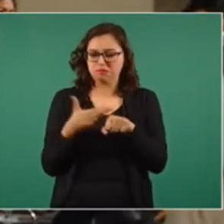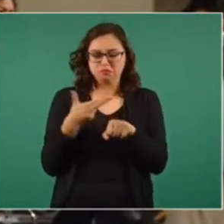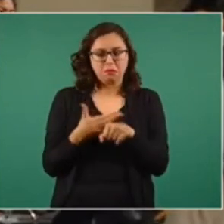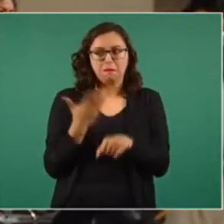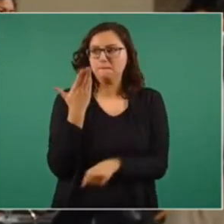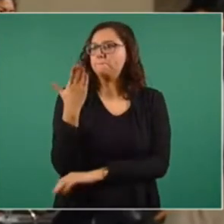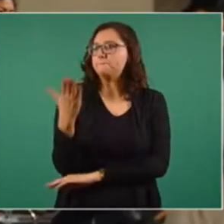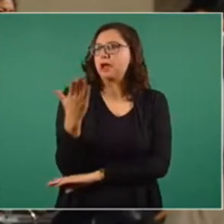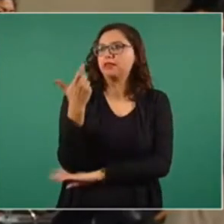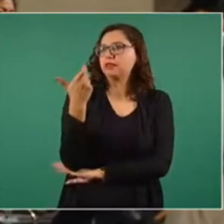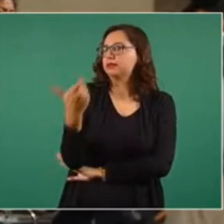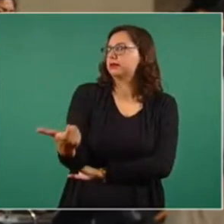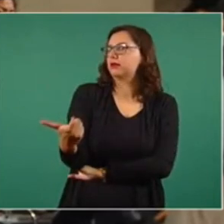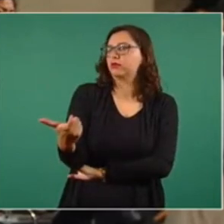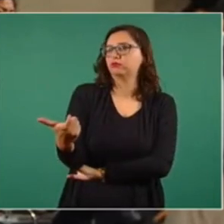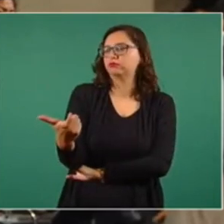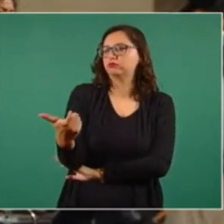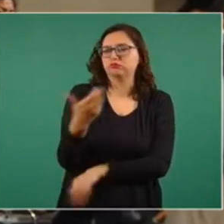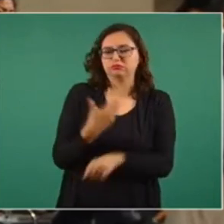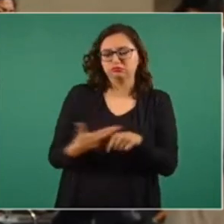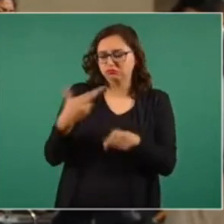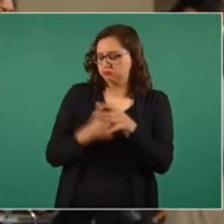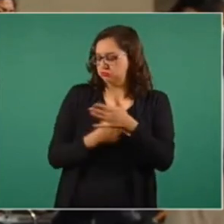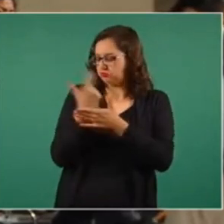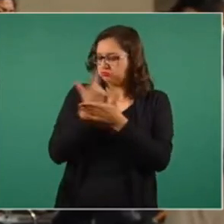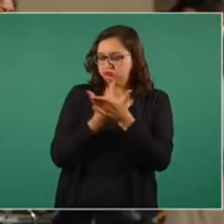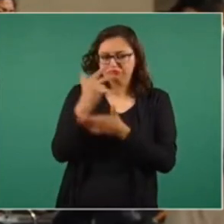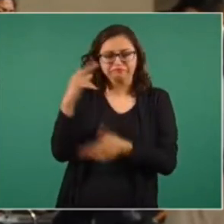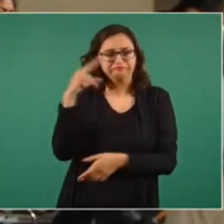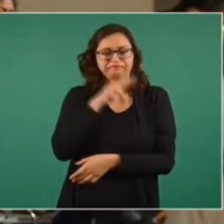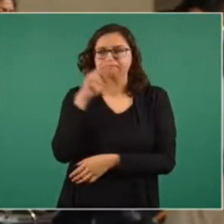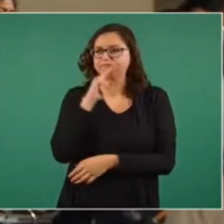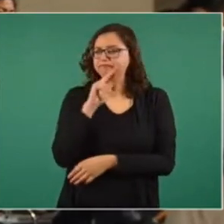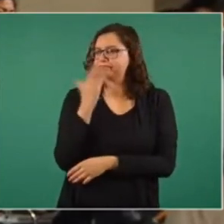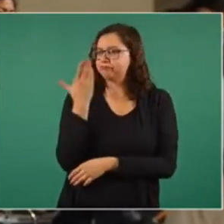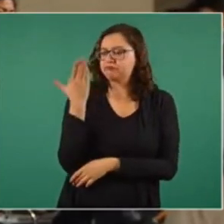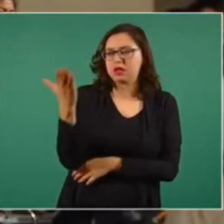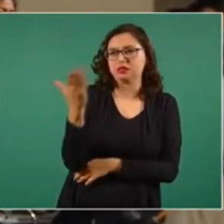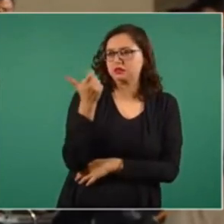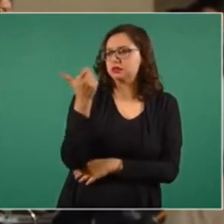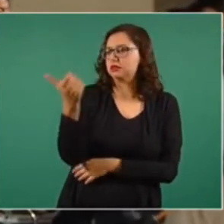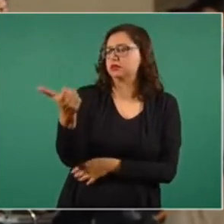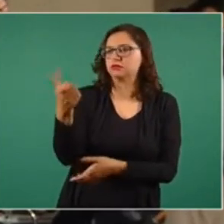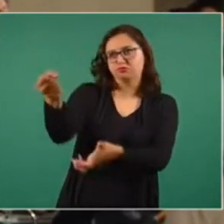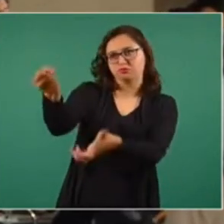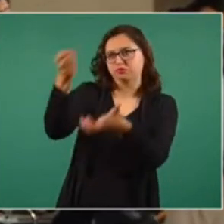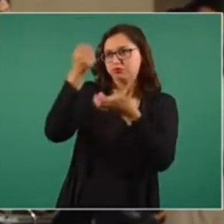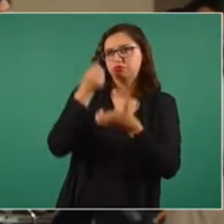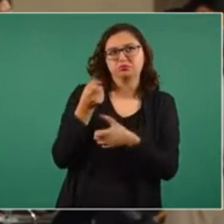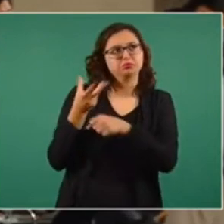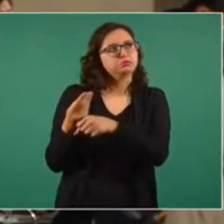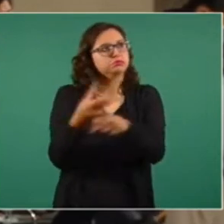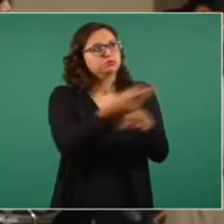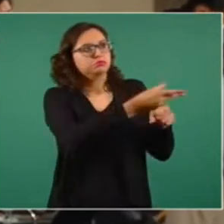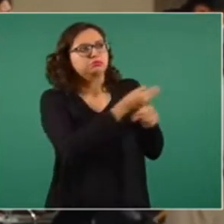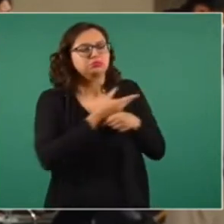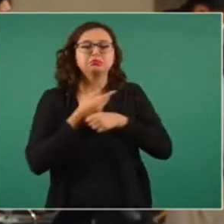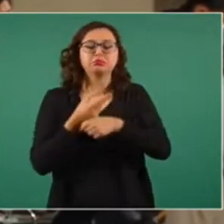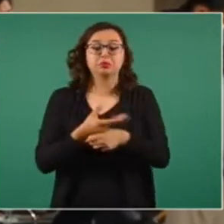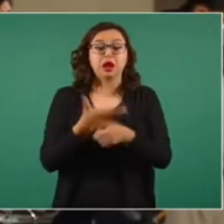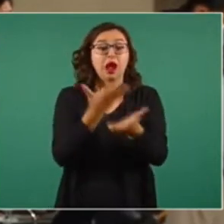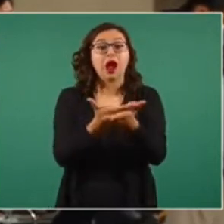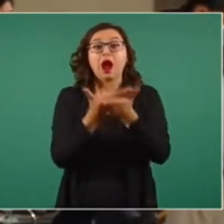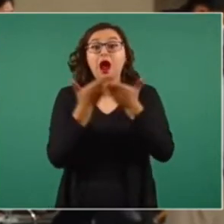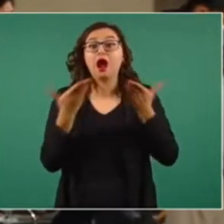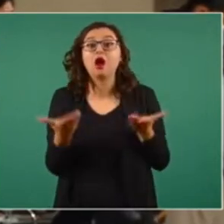pero ¿de dónde van a salir estos fondos para la reparación de infraestructura?